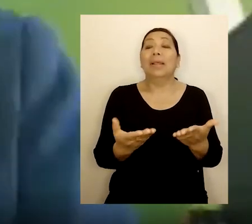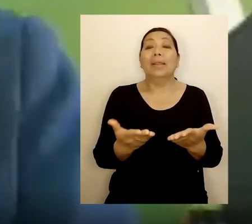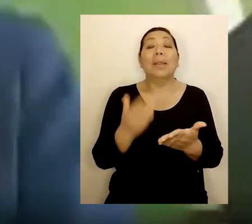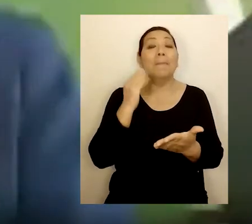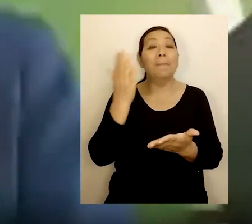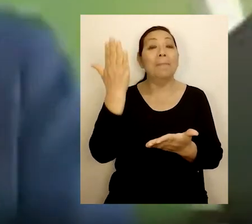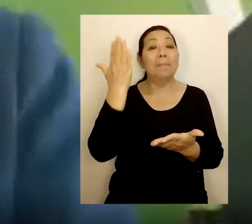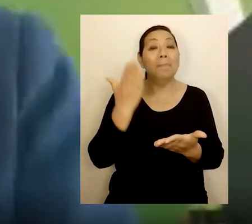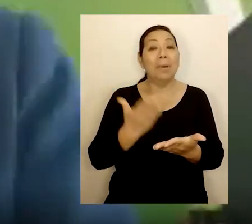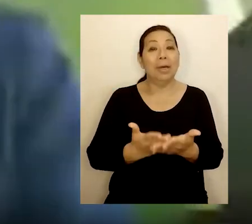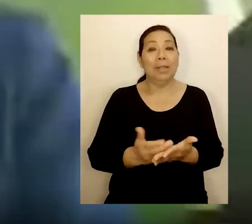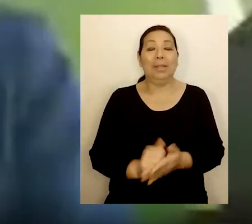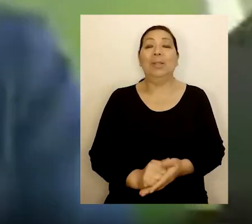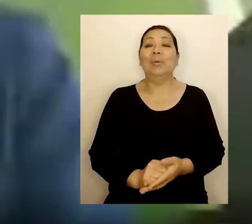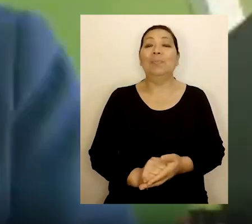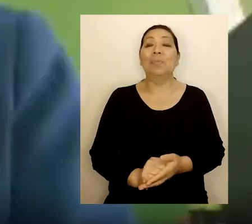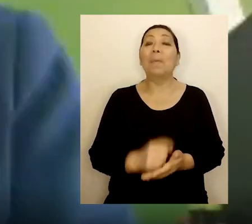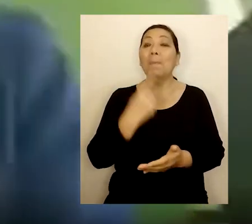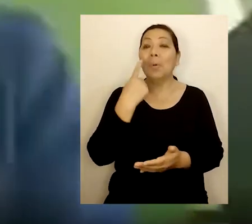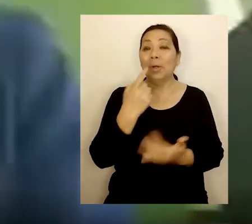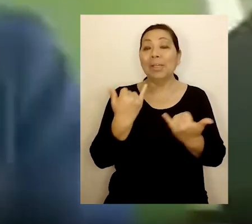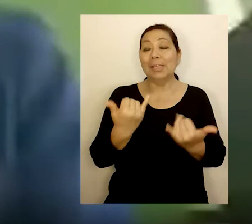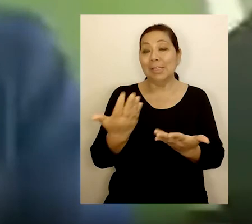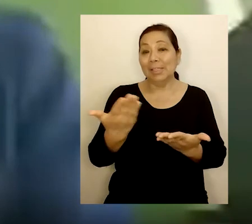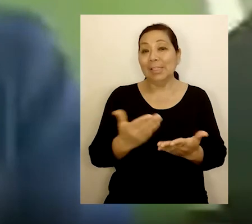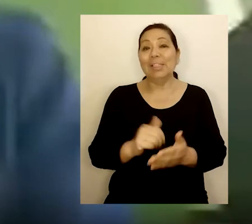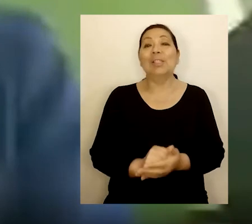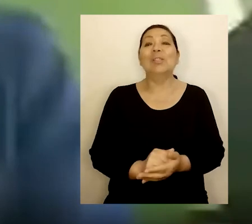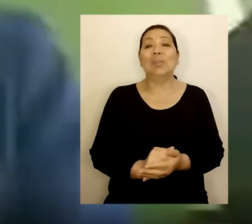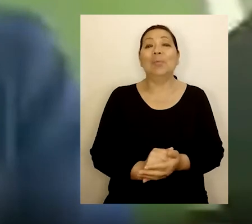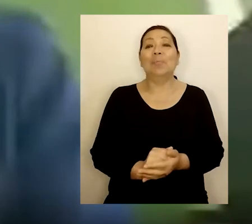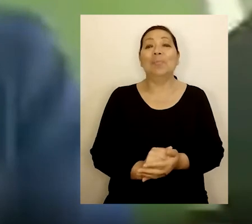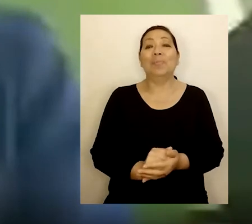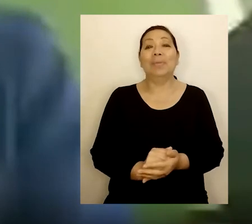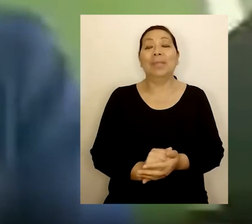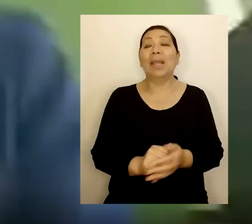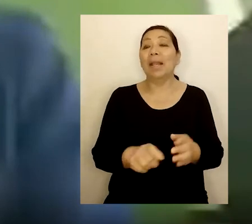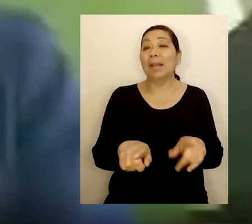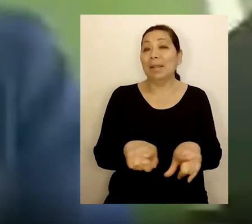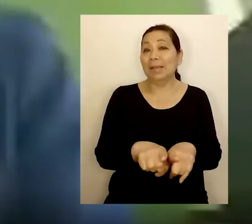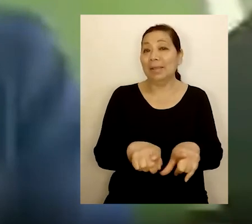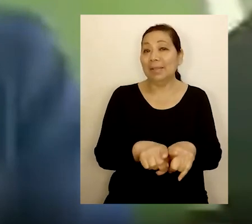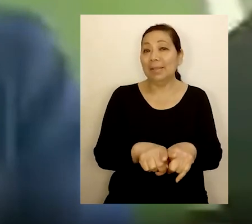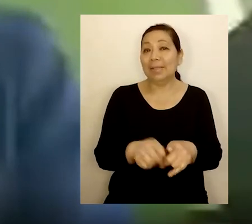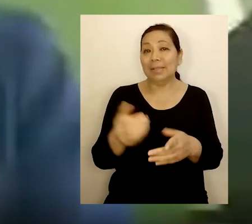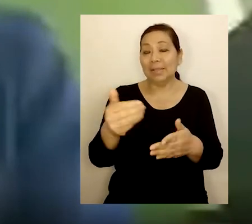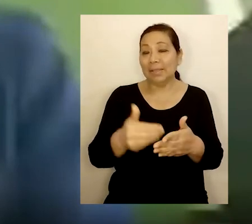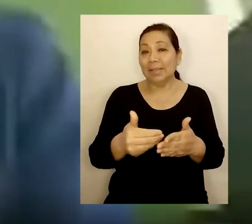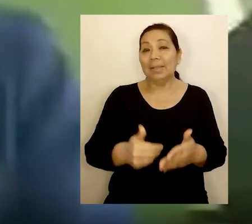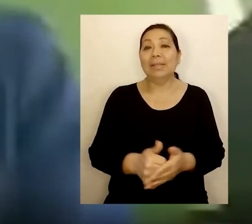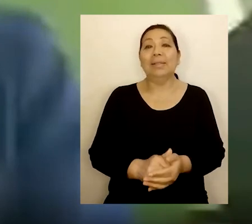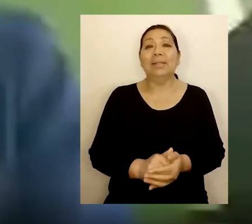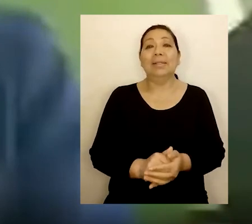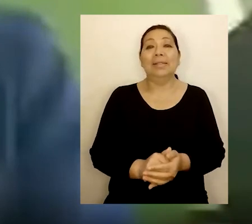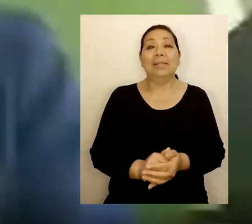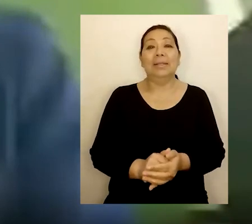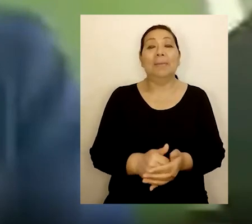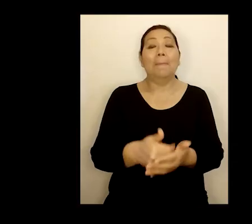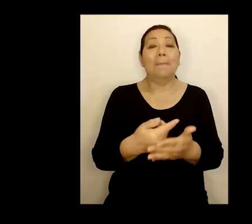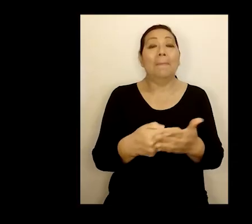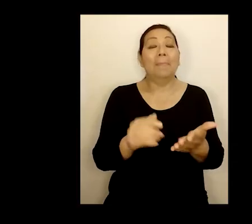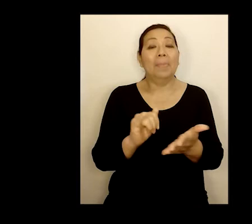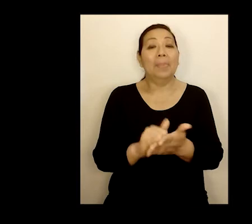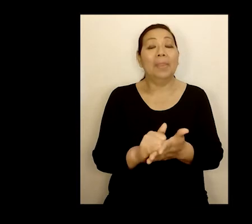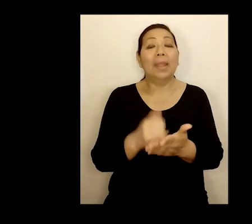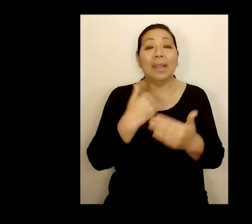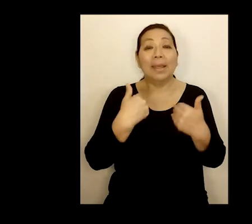parte demandante como la parte demandada. Por esas consideraciones, si ha habido el mismo autocalificatorio,